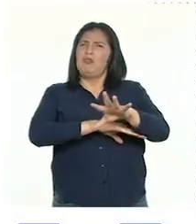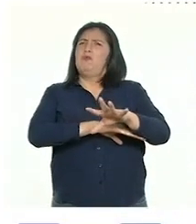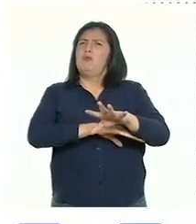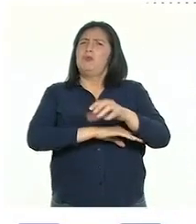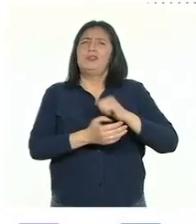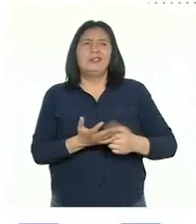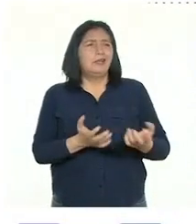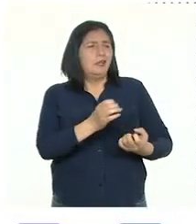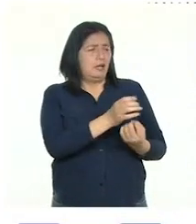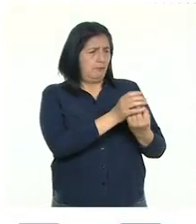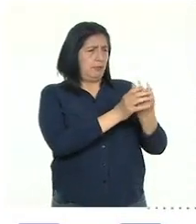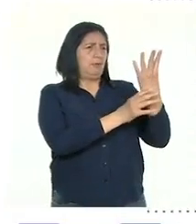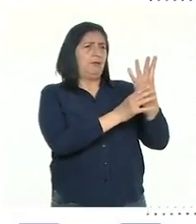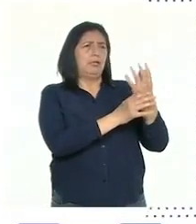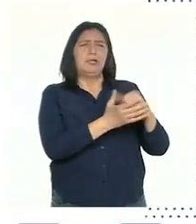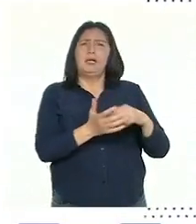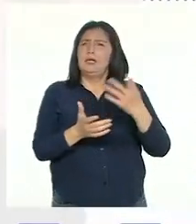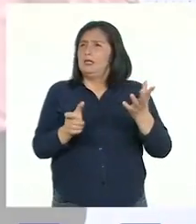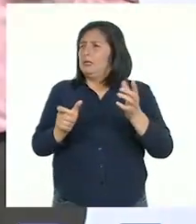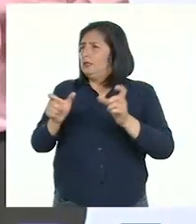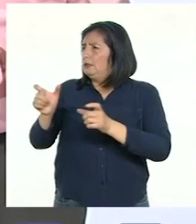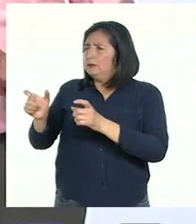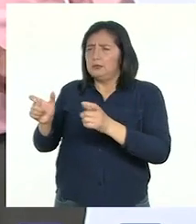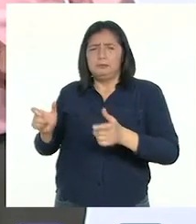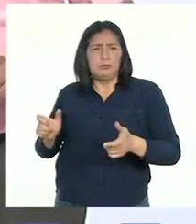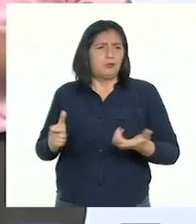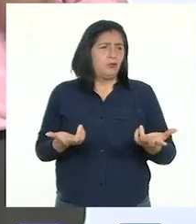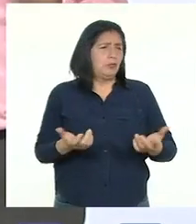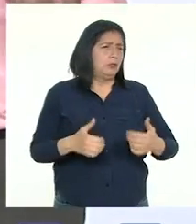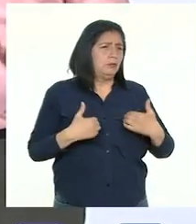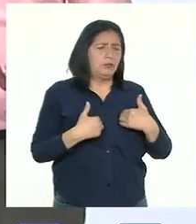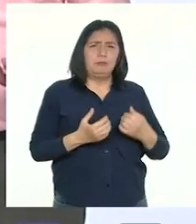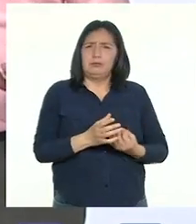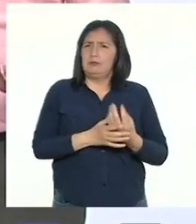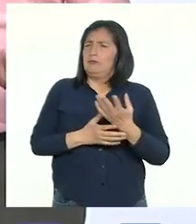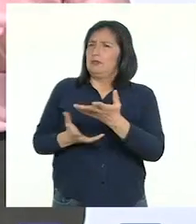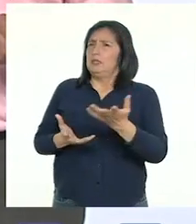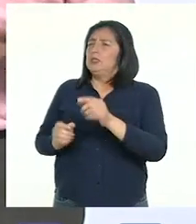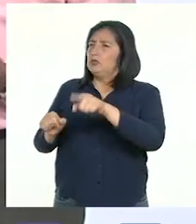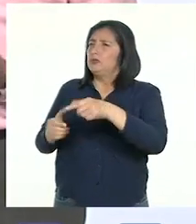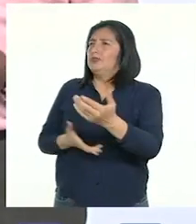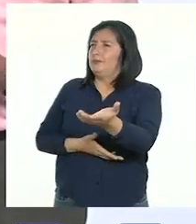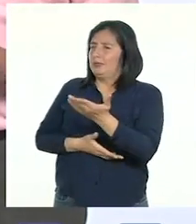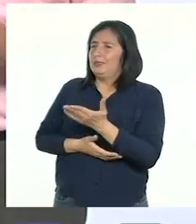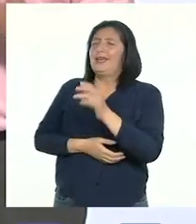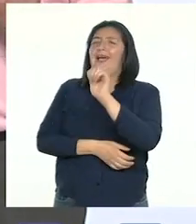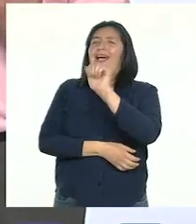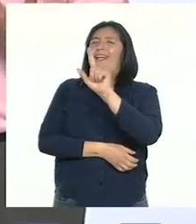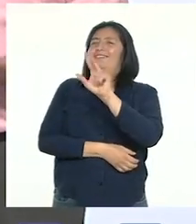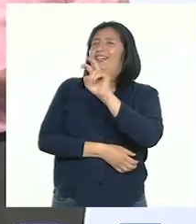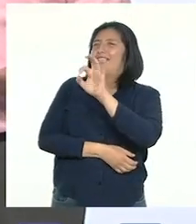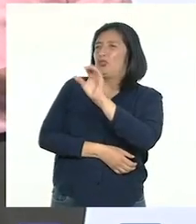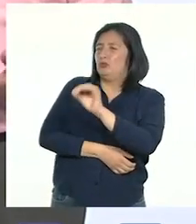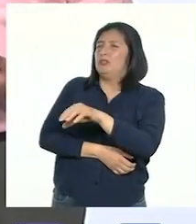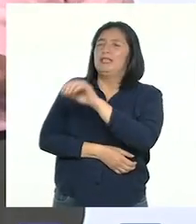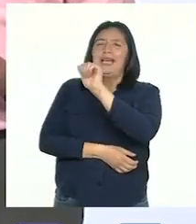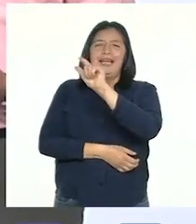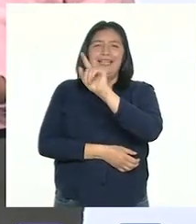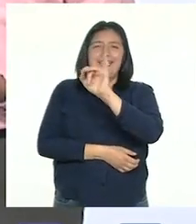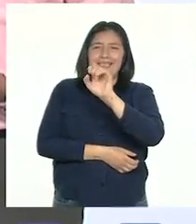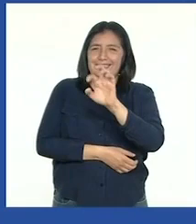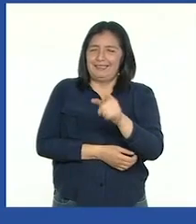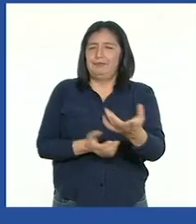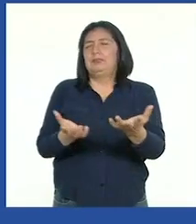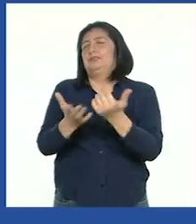la primavera en los seres vivos? Para esta actividad invité a Álvaro y Alejandra para que nos ayuden a